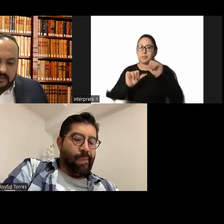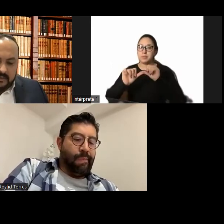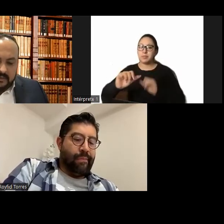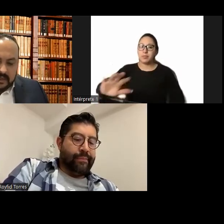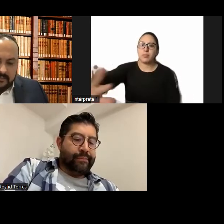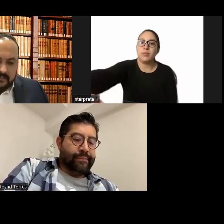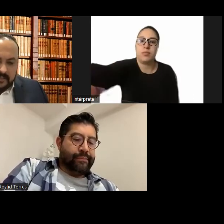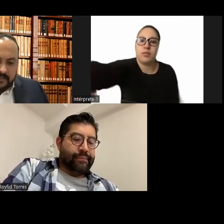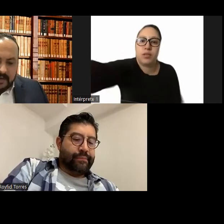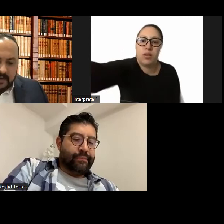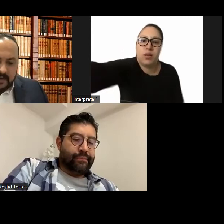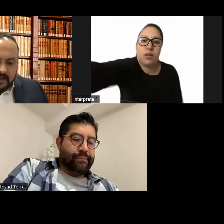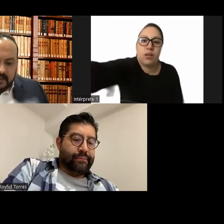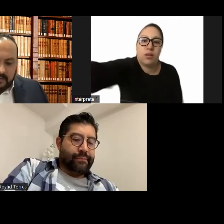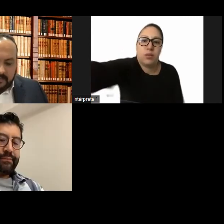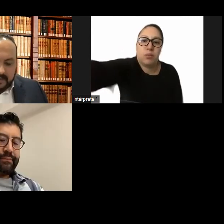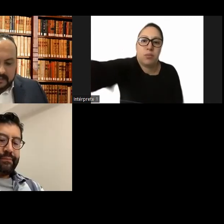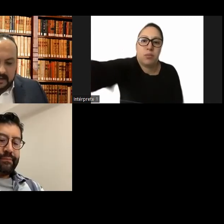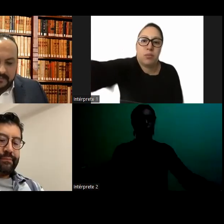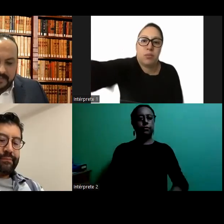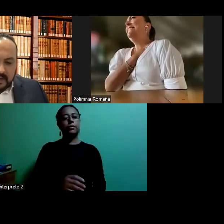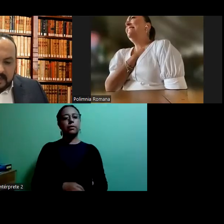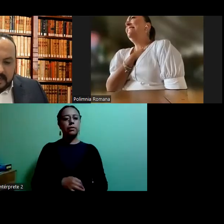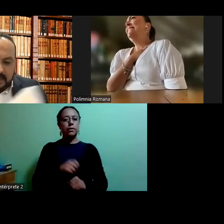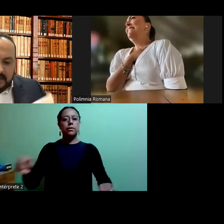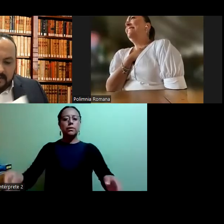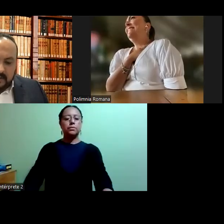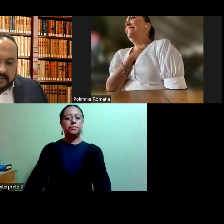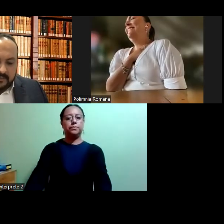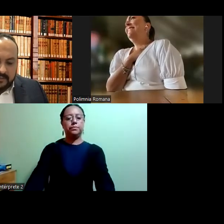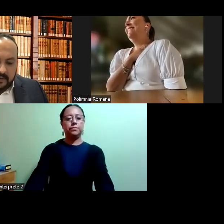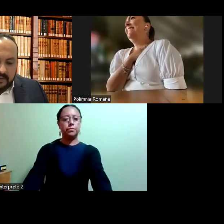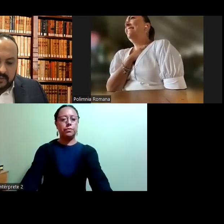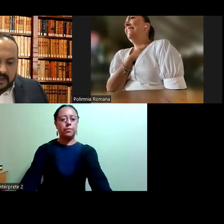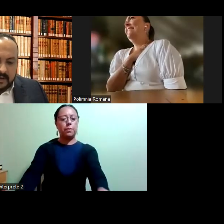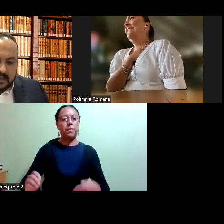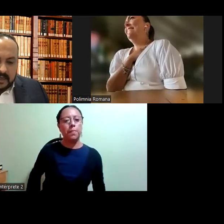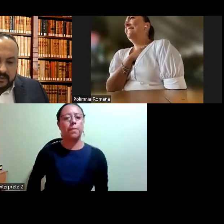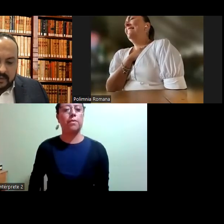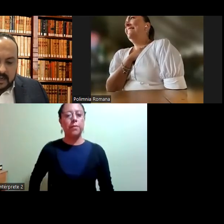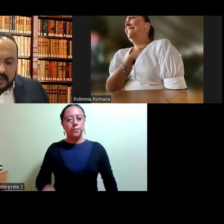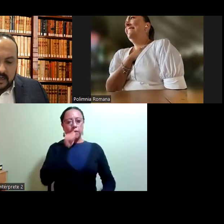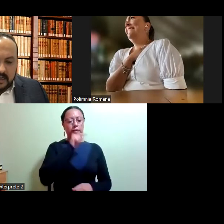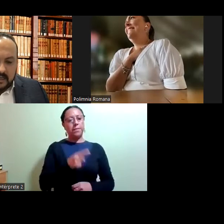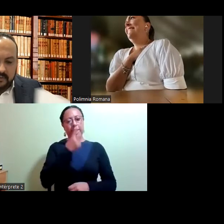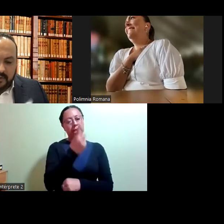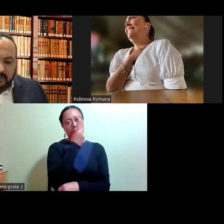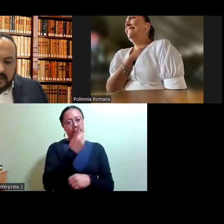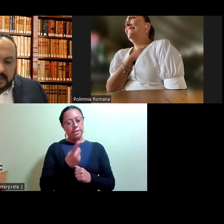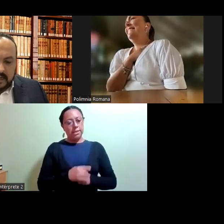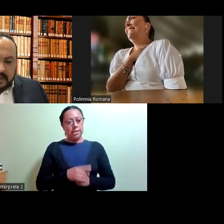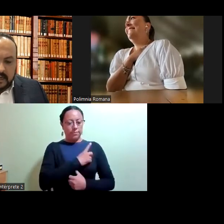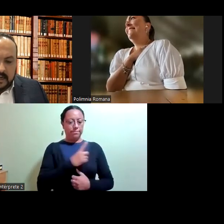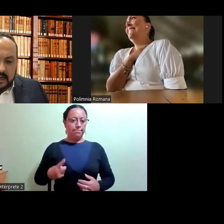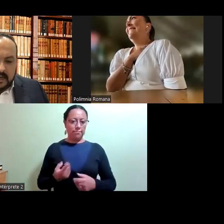esto, también debo de precisar que, como les decía, pues bueno, es un proyecto